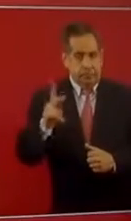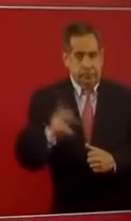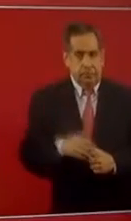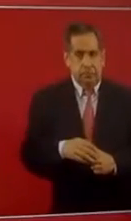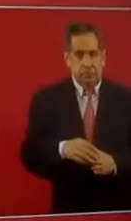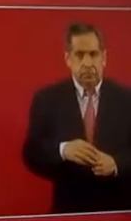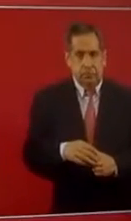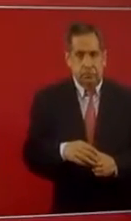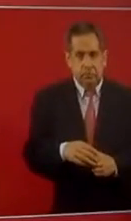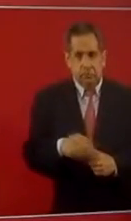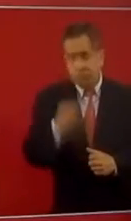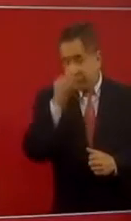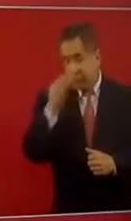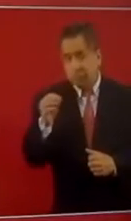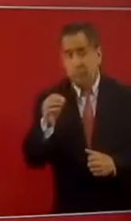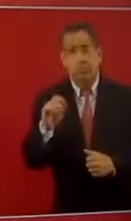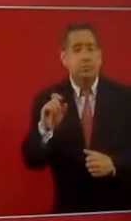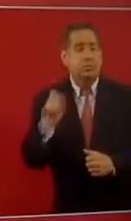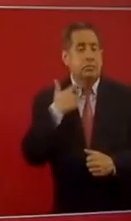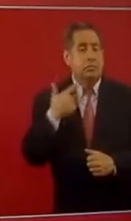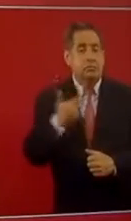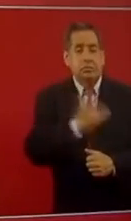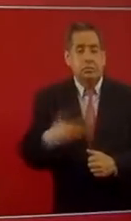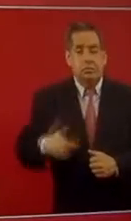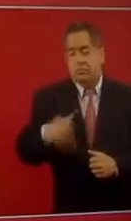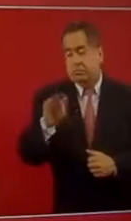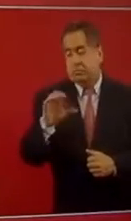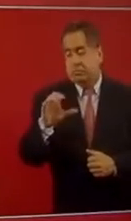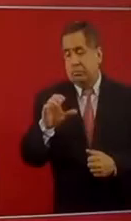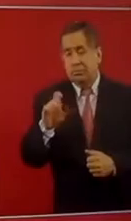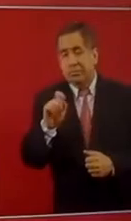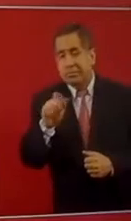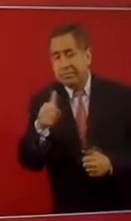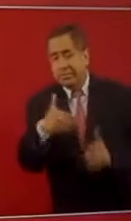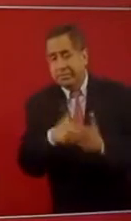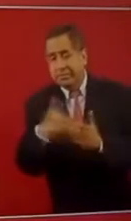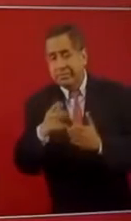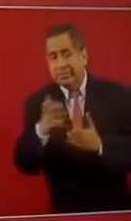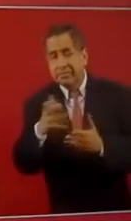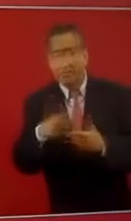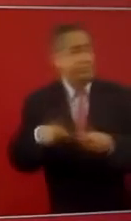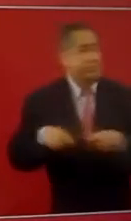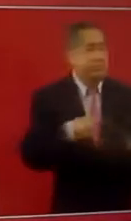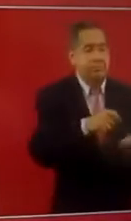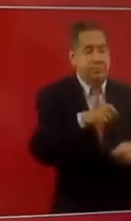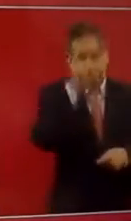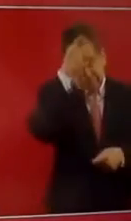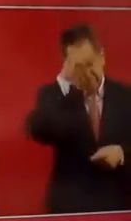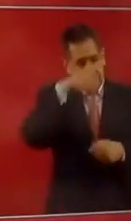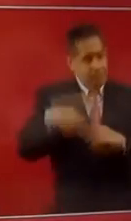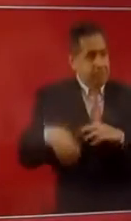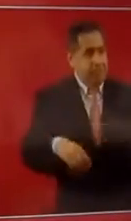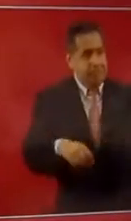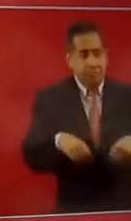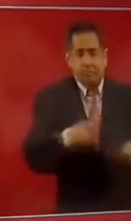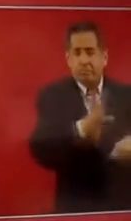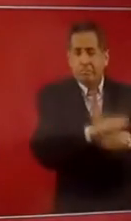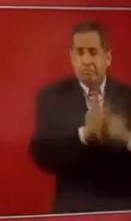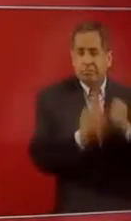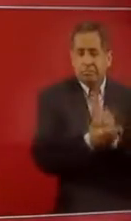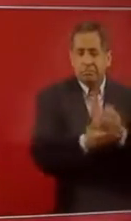del PRI, Olga Isabel Grajales Carrillo, agradeció la presencia de todas las mujeres y de las y de